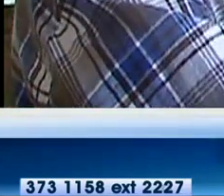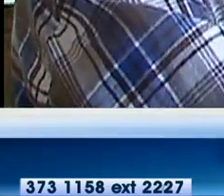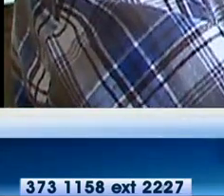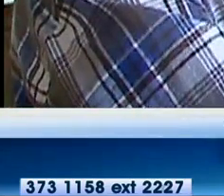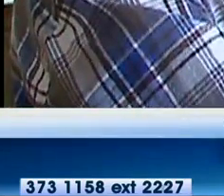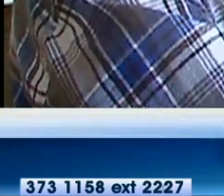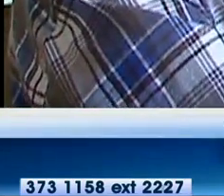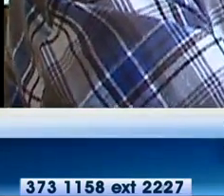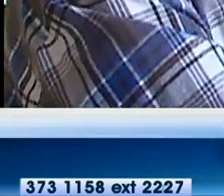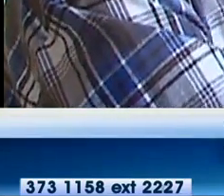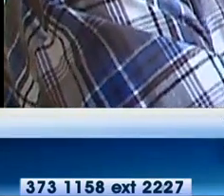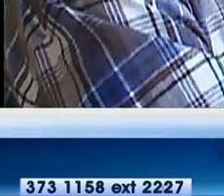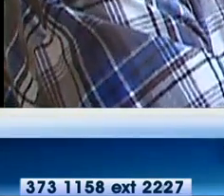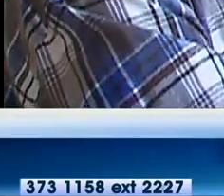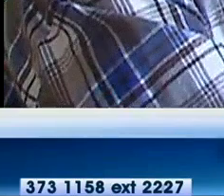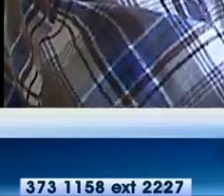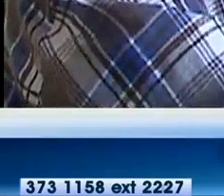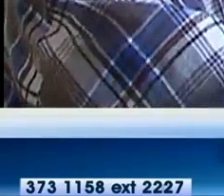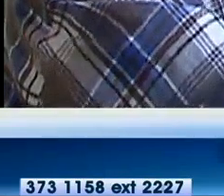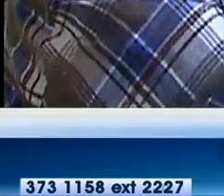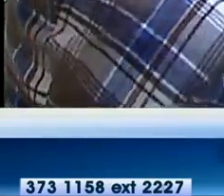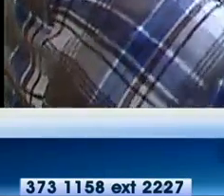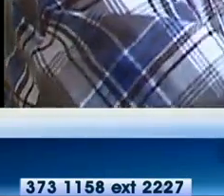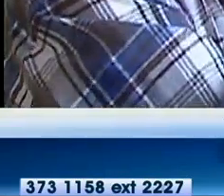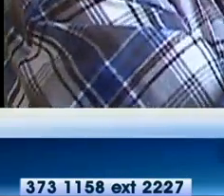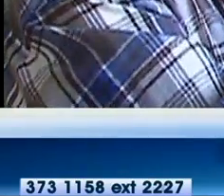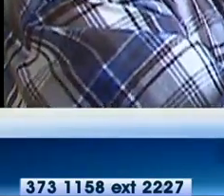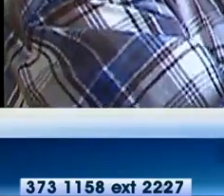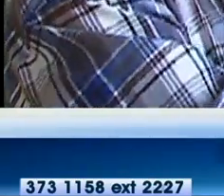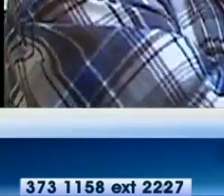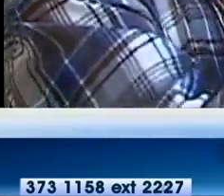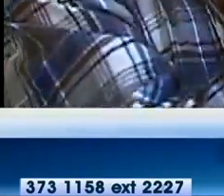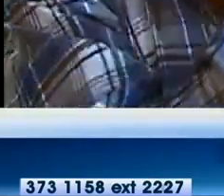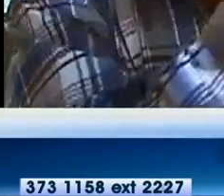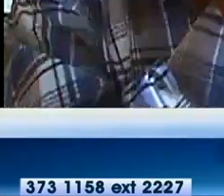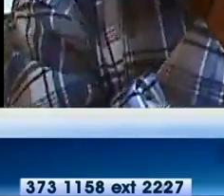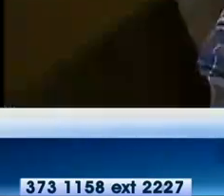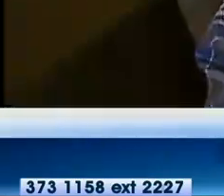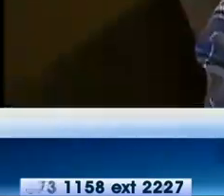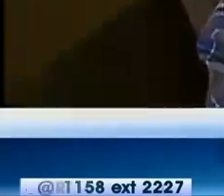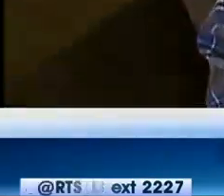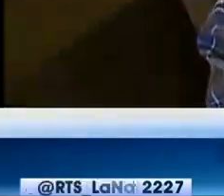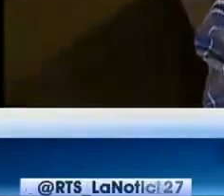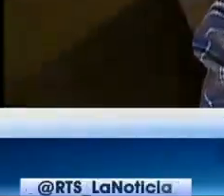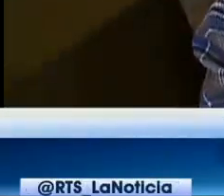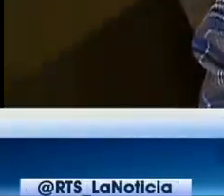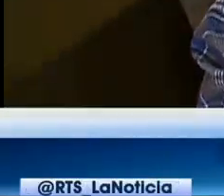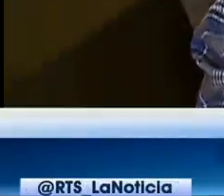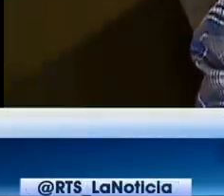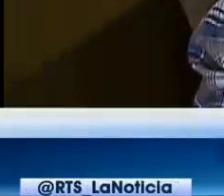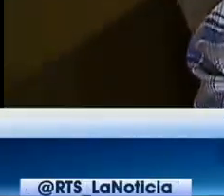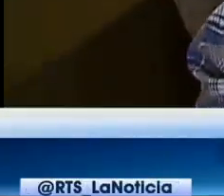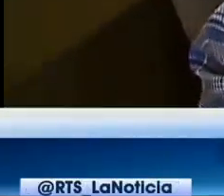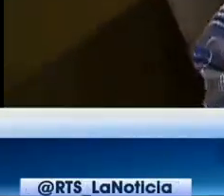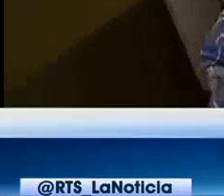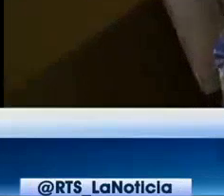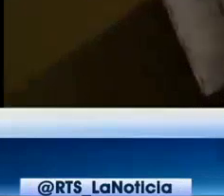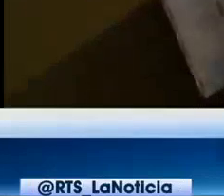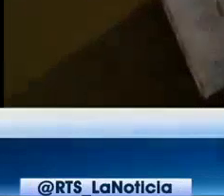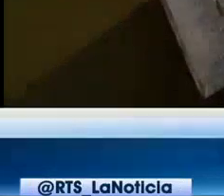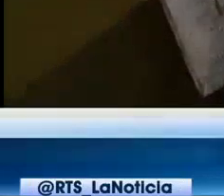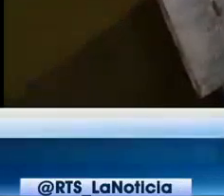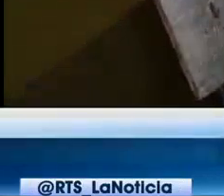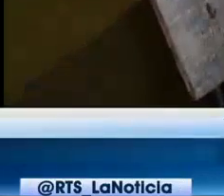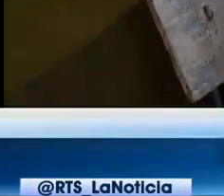Salchicha es uno de los más reconocidos que tenemos aquí, que es que aún tiene la tradición de bordar los anacos de Llano